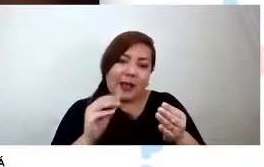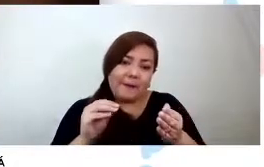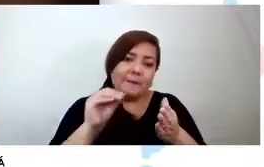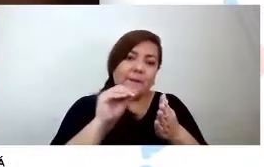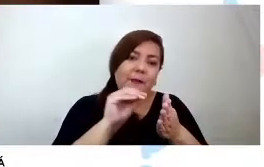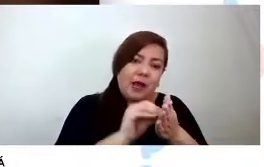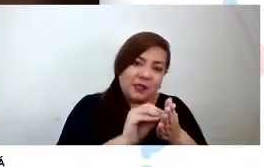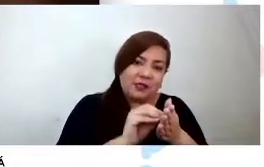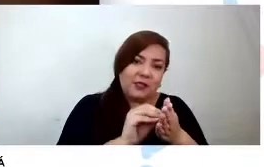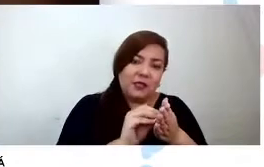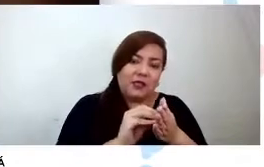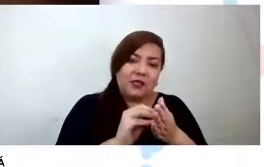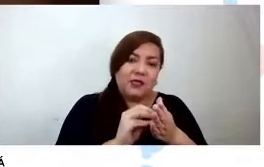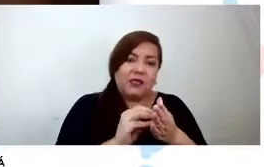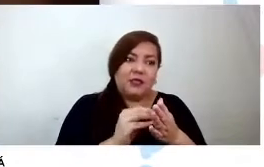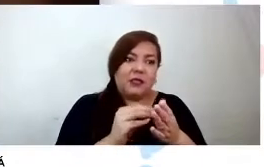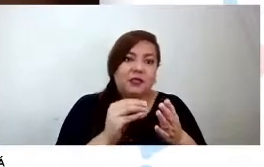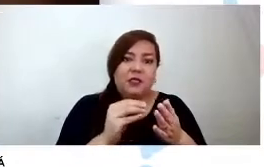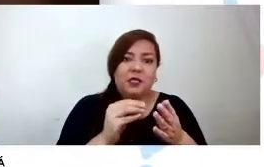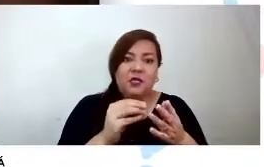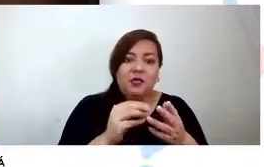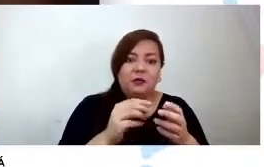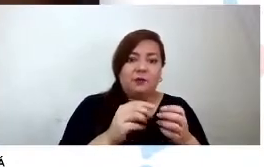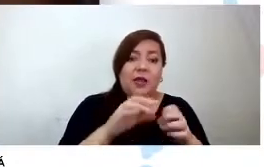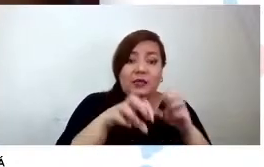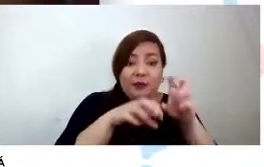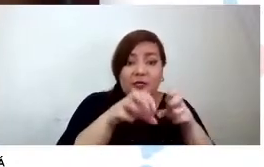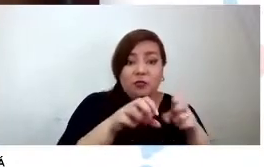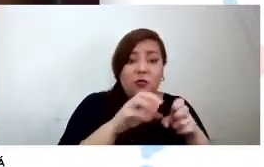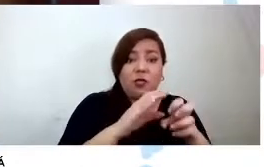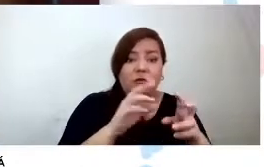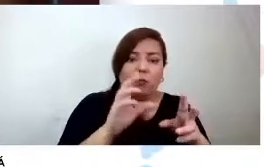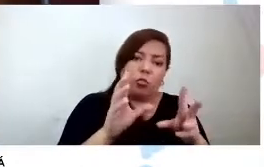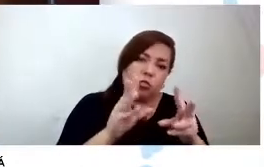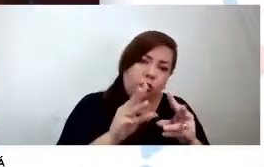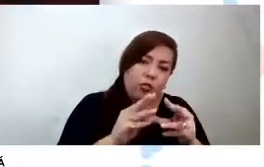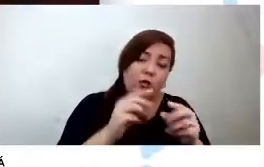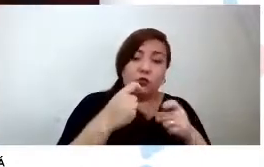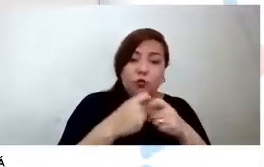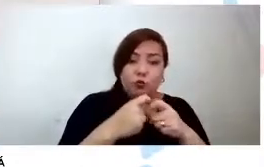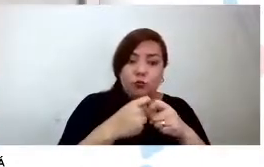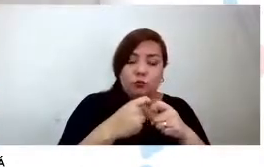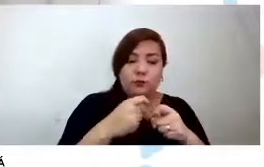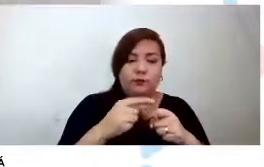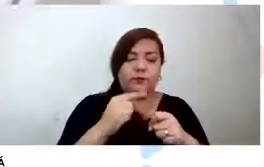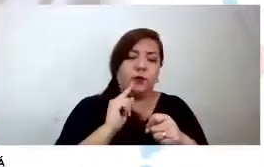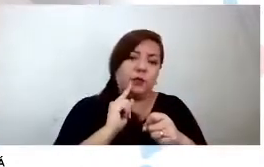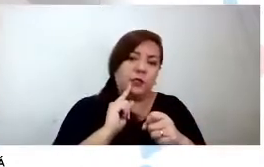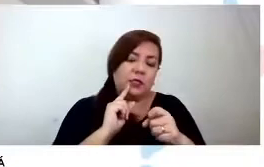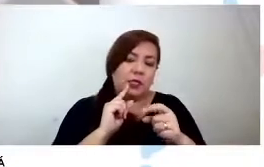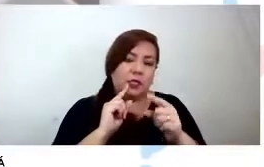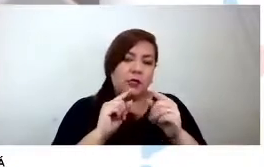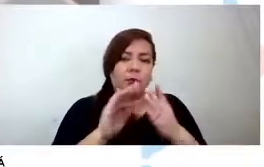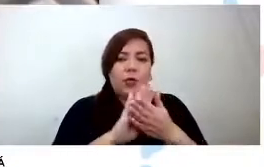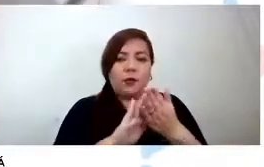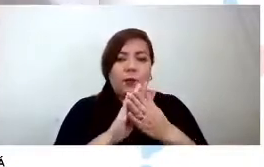fosilizó. Porque vamos a tener ejemplares como este. No sé si lo logran ver bien.